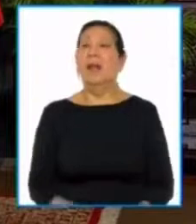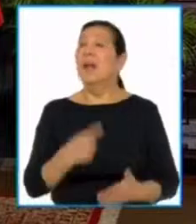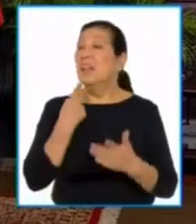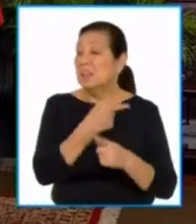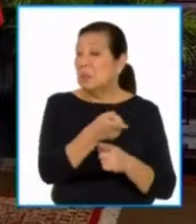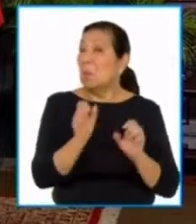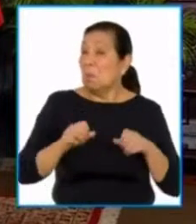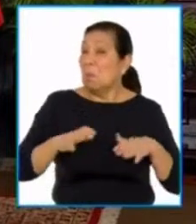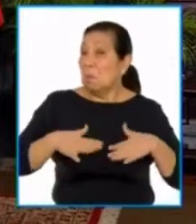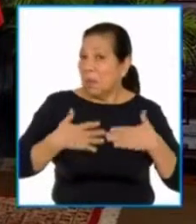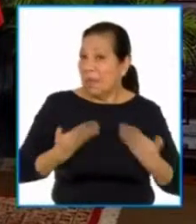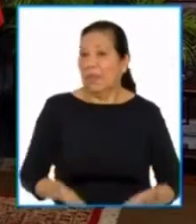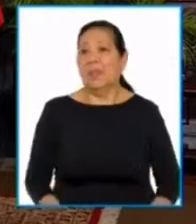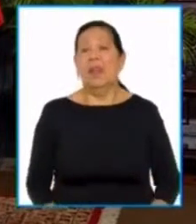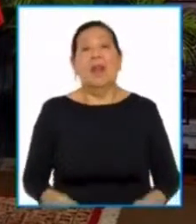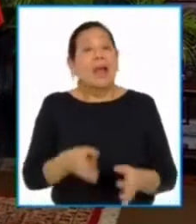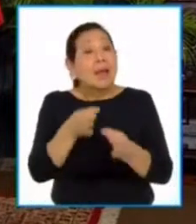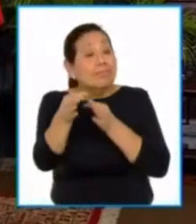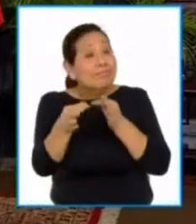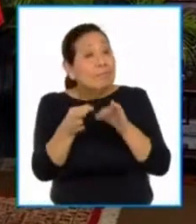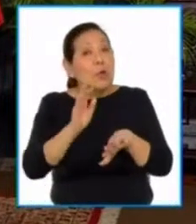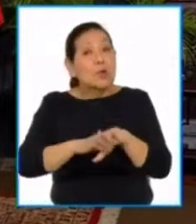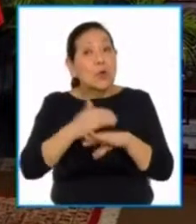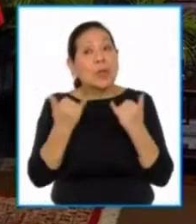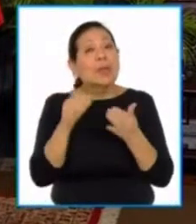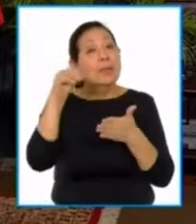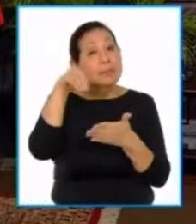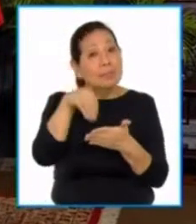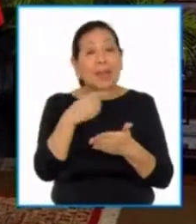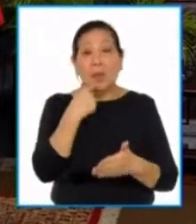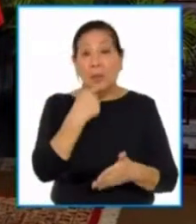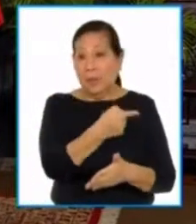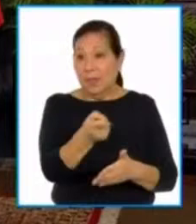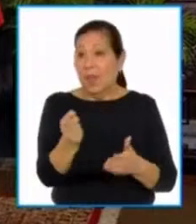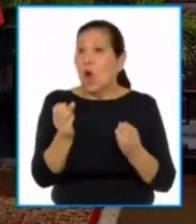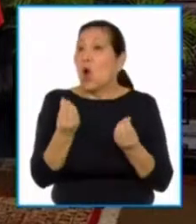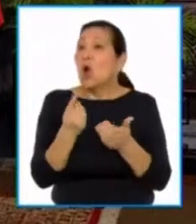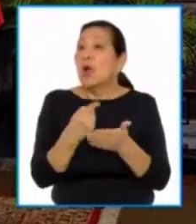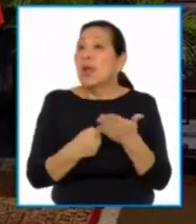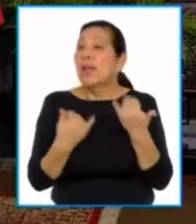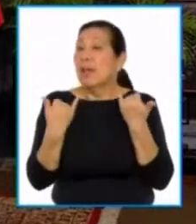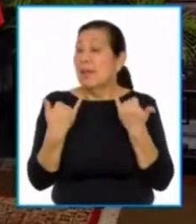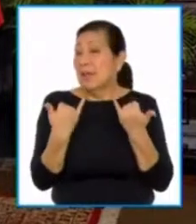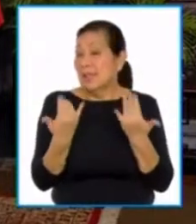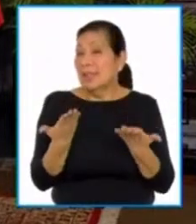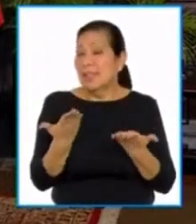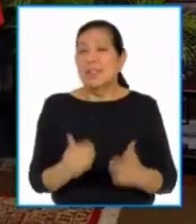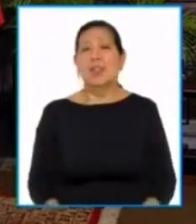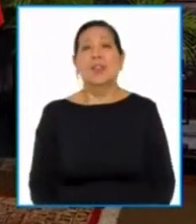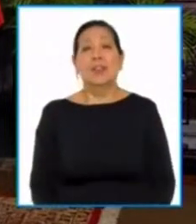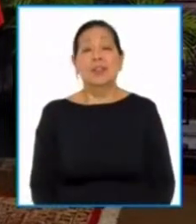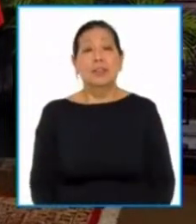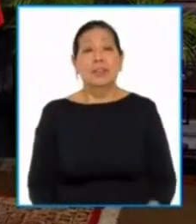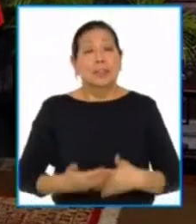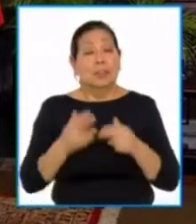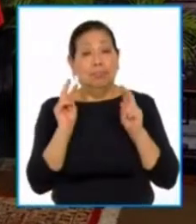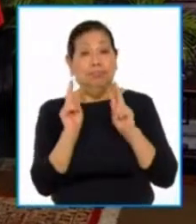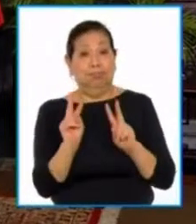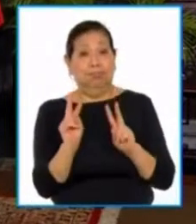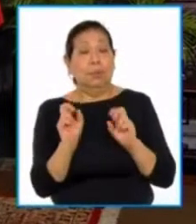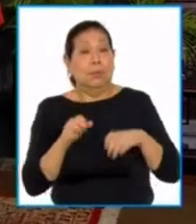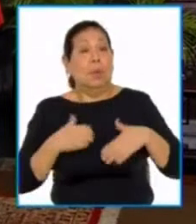Ellas, si podría dar mayores detalles sobre esta propuesta que mencionó. Y con respecto a esto que genera bastante